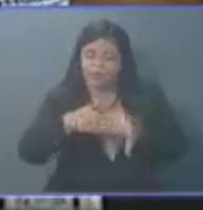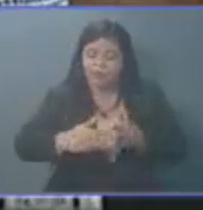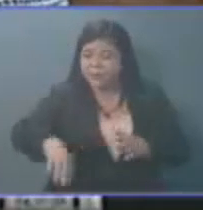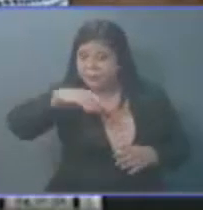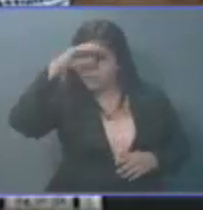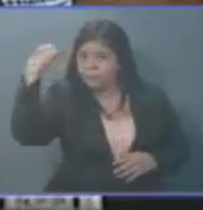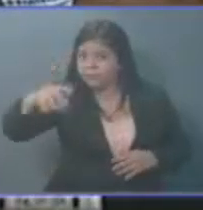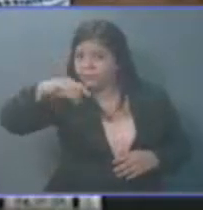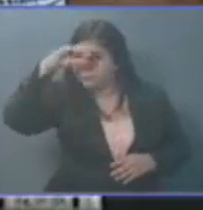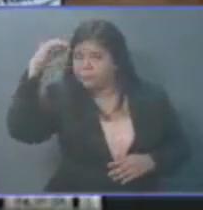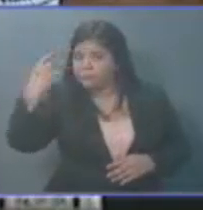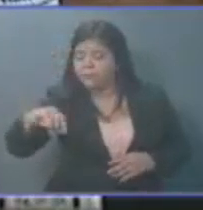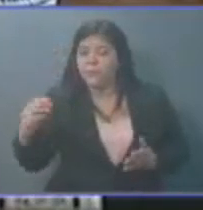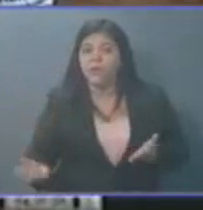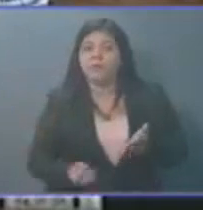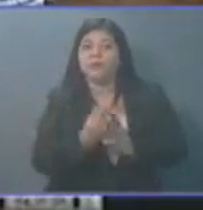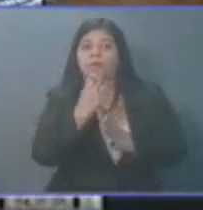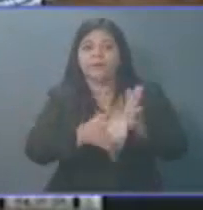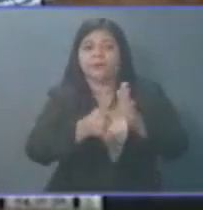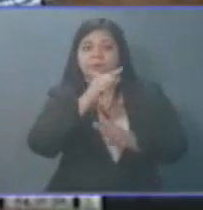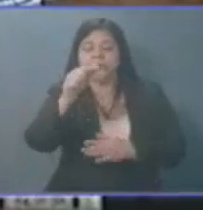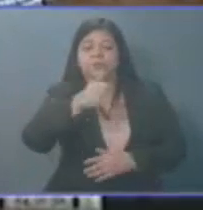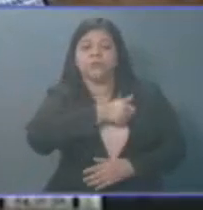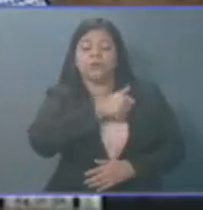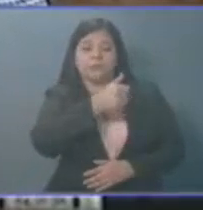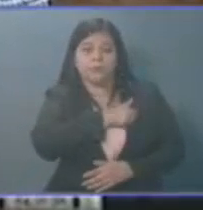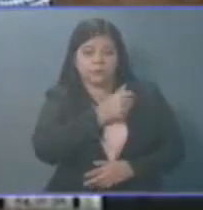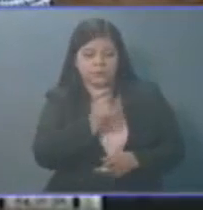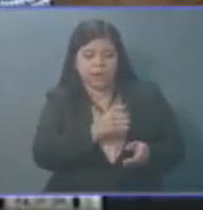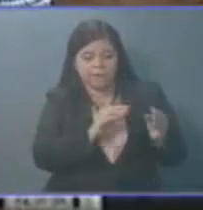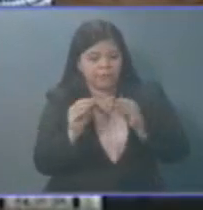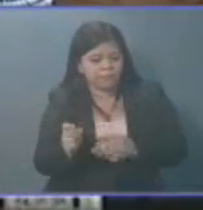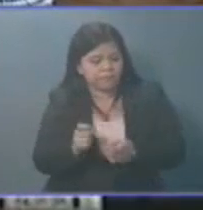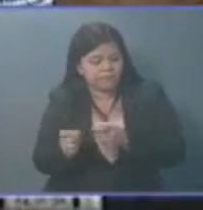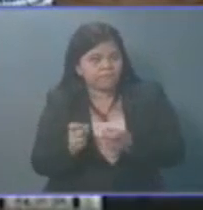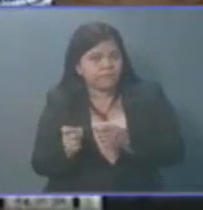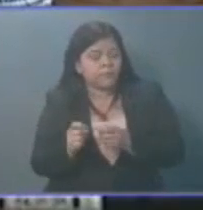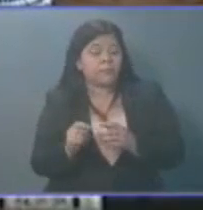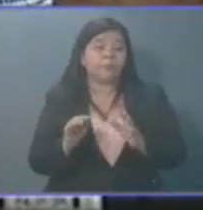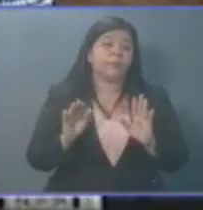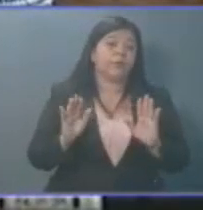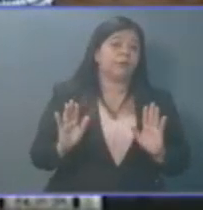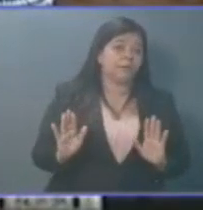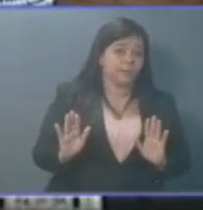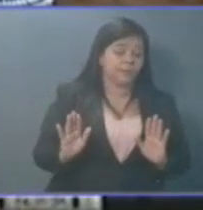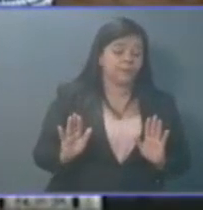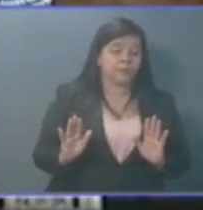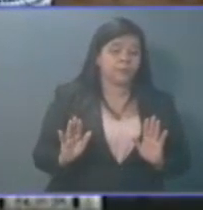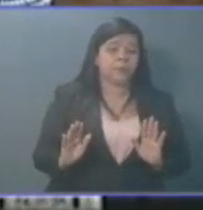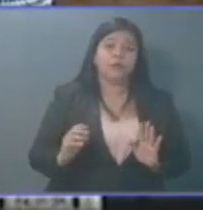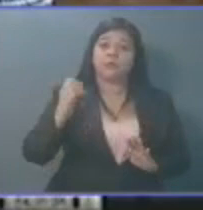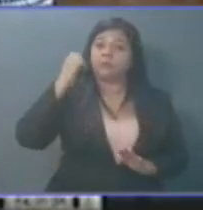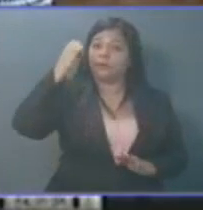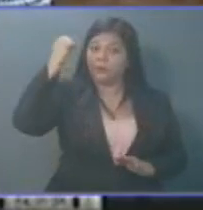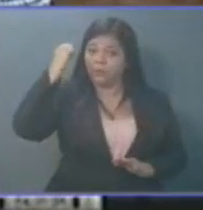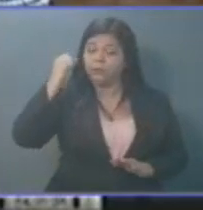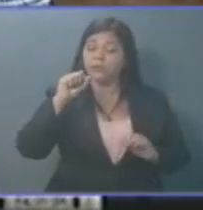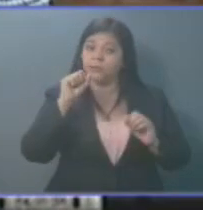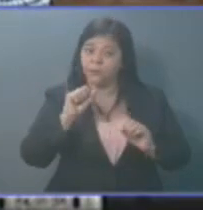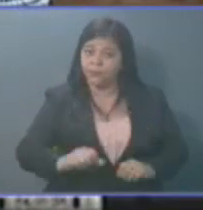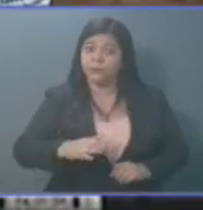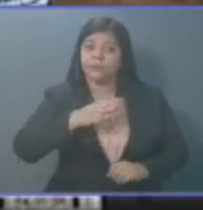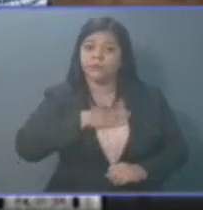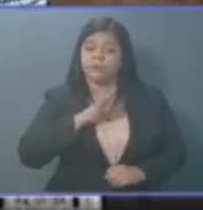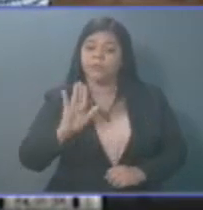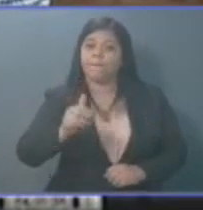sus operaciones como nueva entidad autónoma, siendo indispensable que contara con su